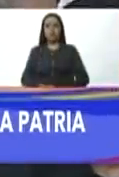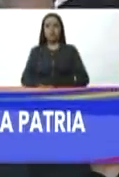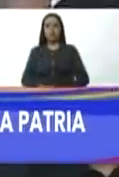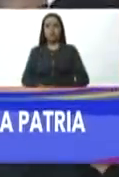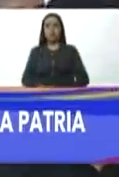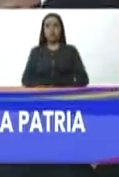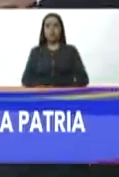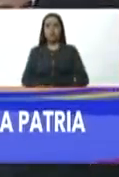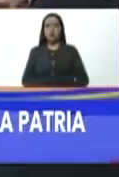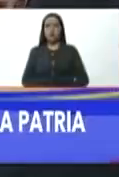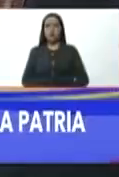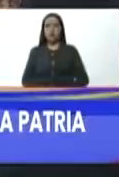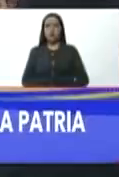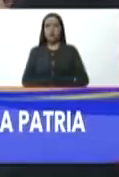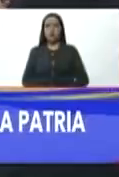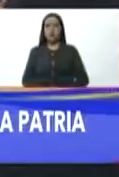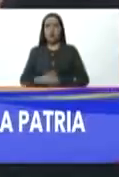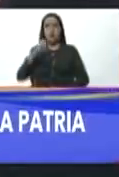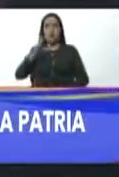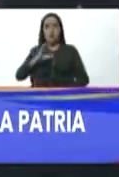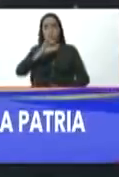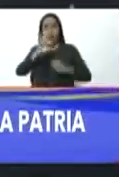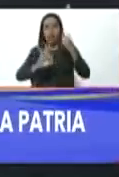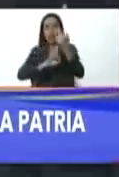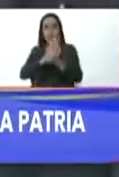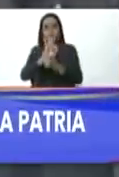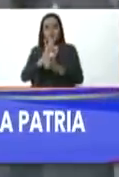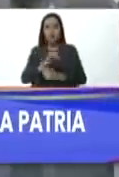de el país a tres